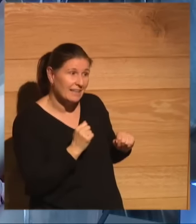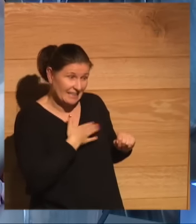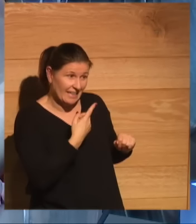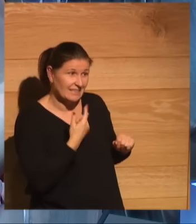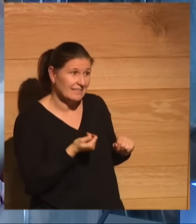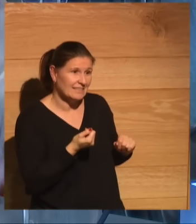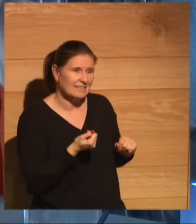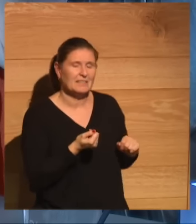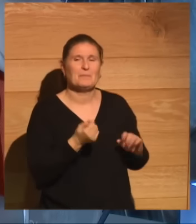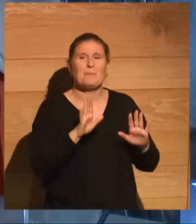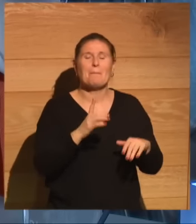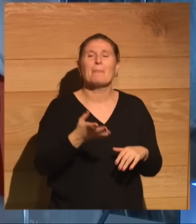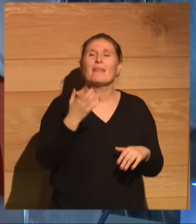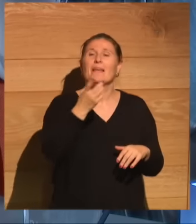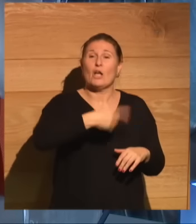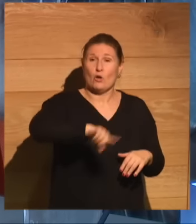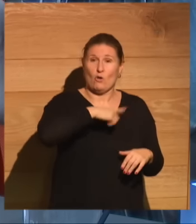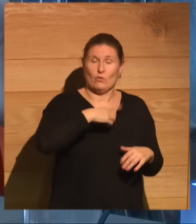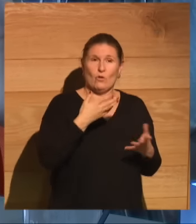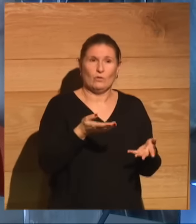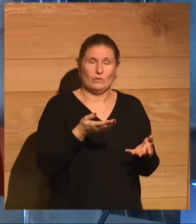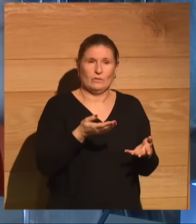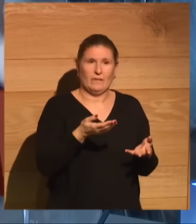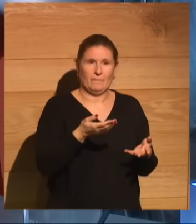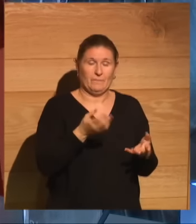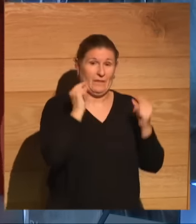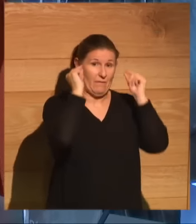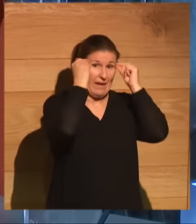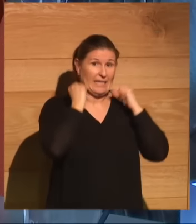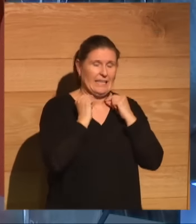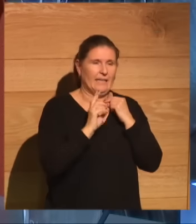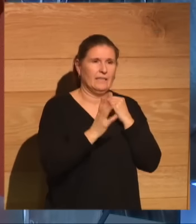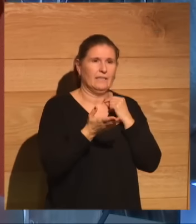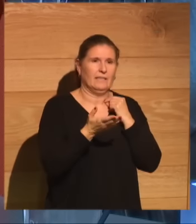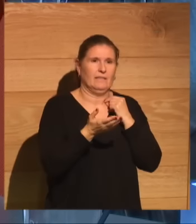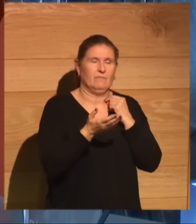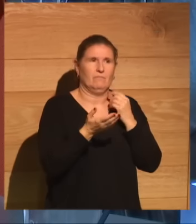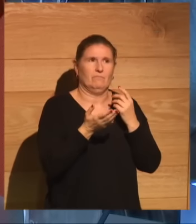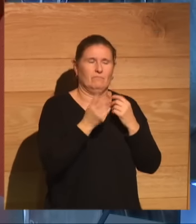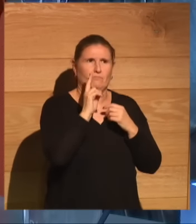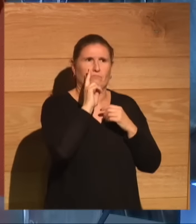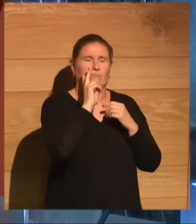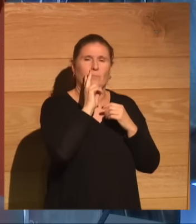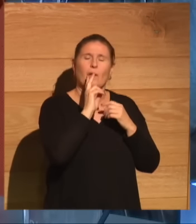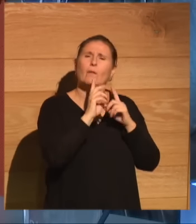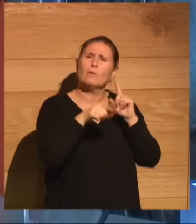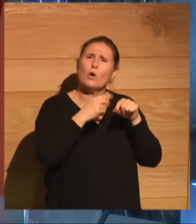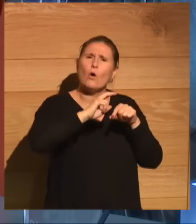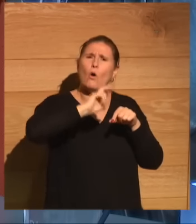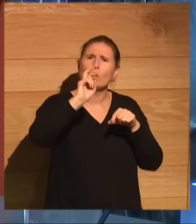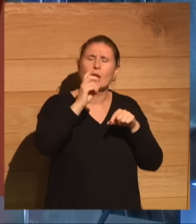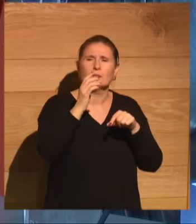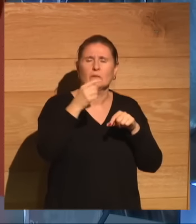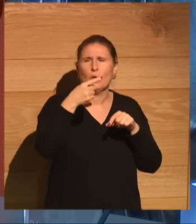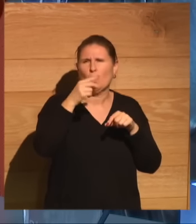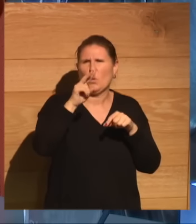A nosotros nos pegó durísimo Frankenstein y nos pegó, pero luego en tu vida aparece a lo mejor Gurdjieff, que no lo sé pronunciar